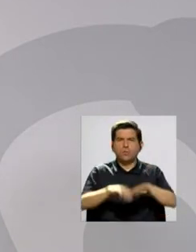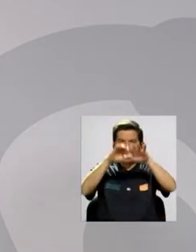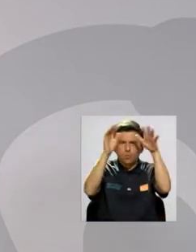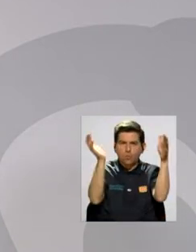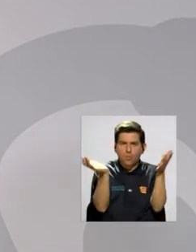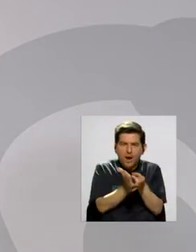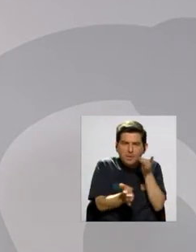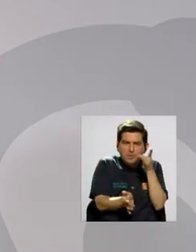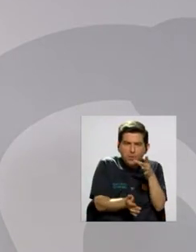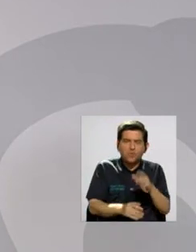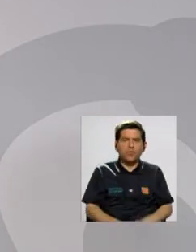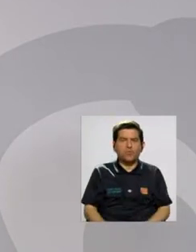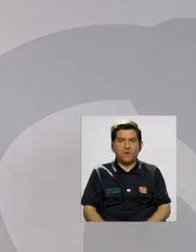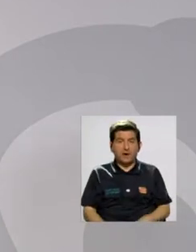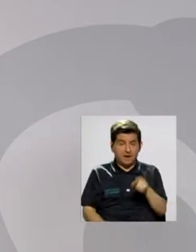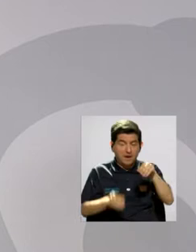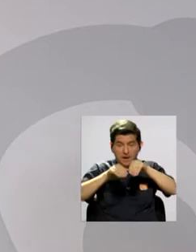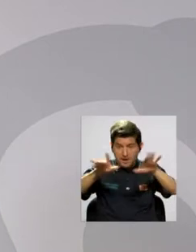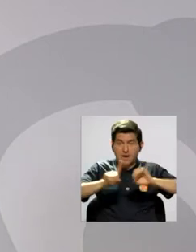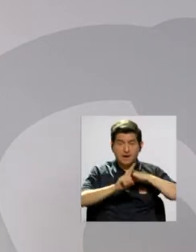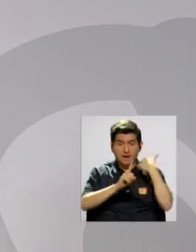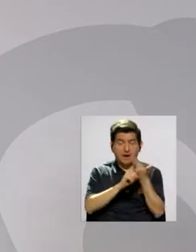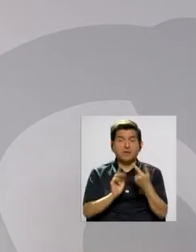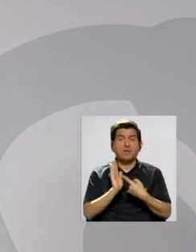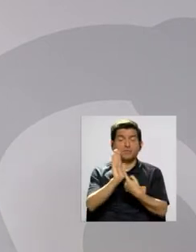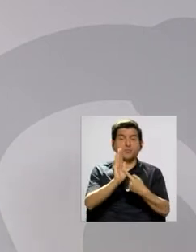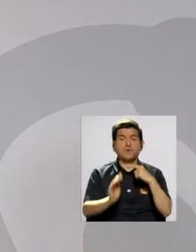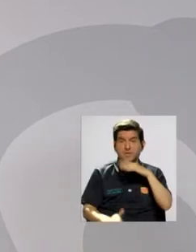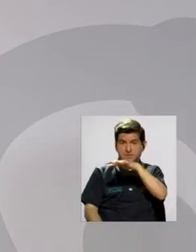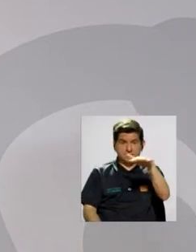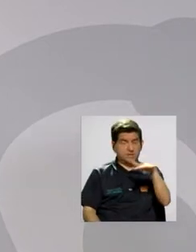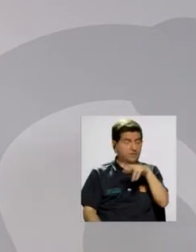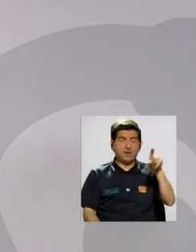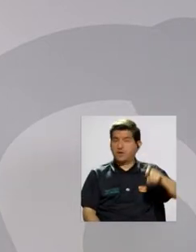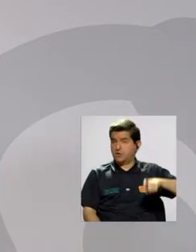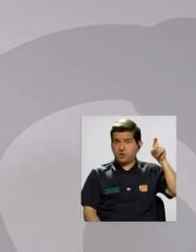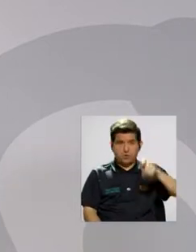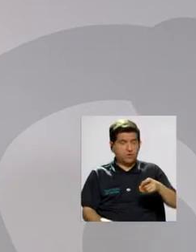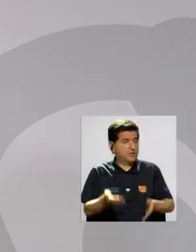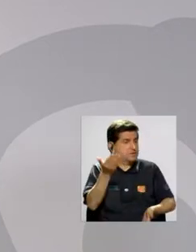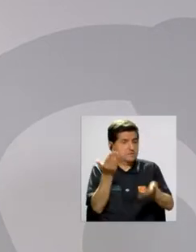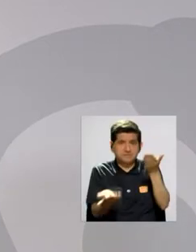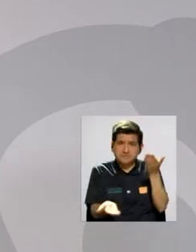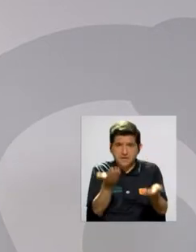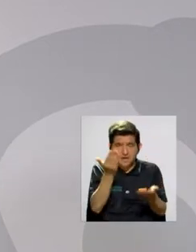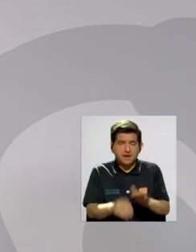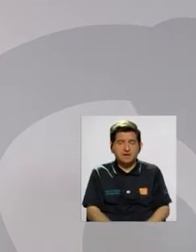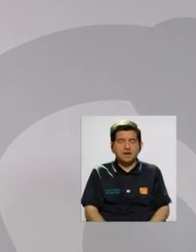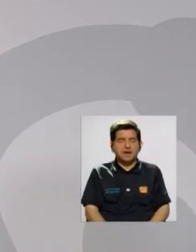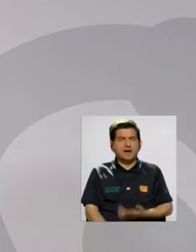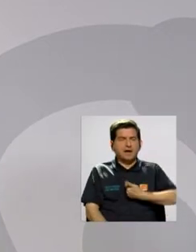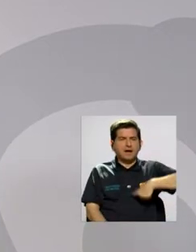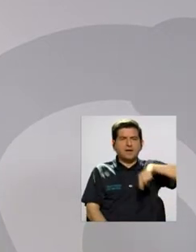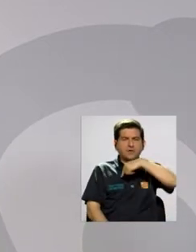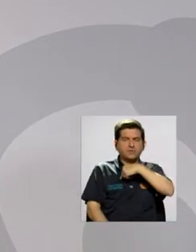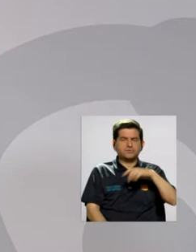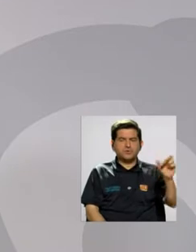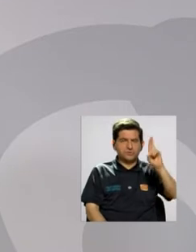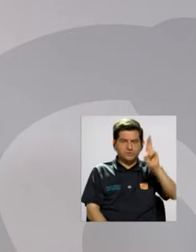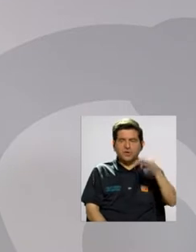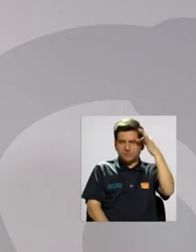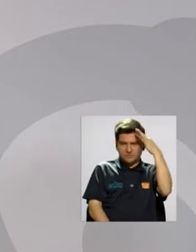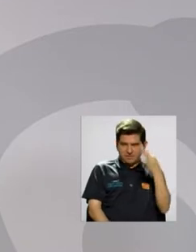redes sociales que muestra una realidad que no necesariamente es la que podíamos respirar hoy en nuestra Costa